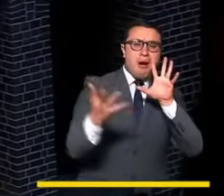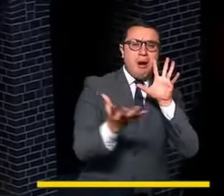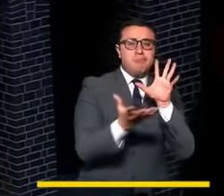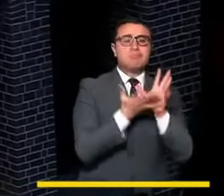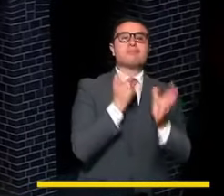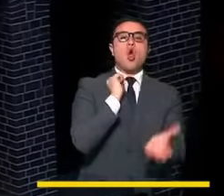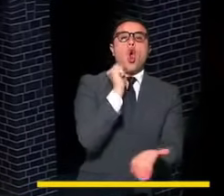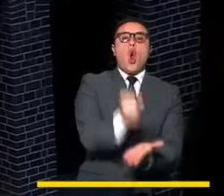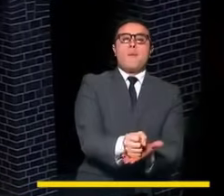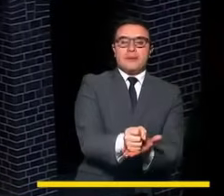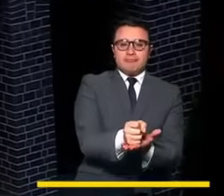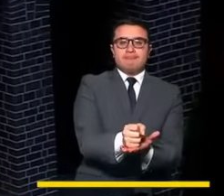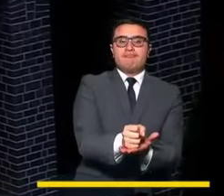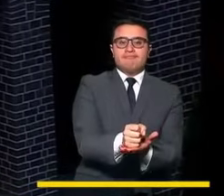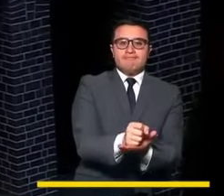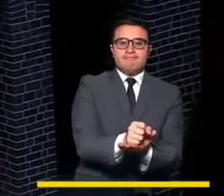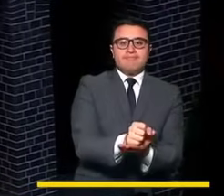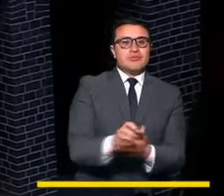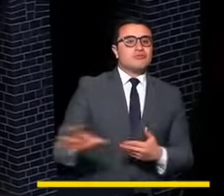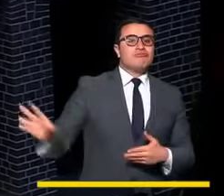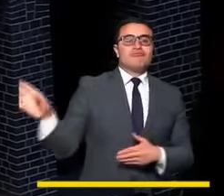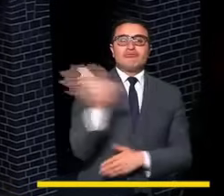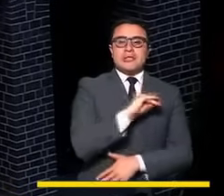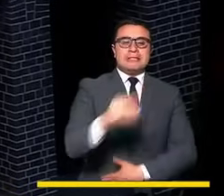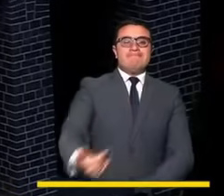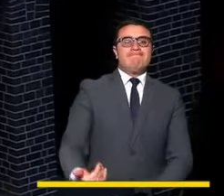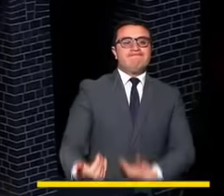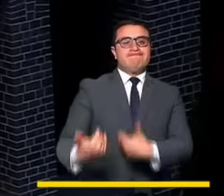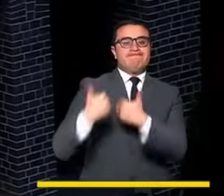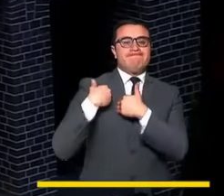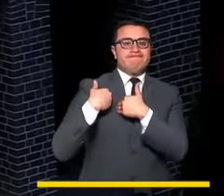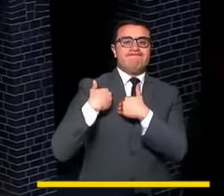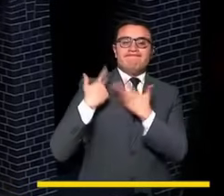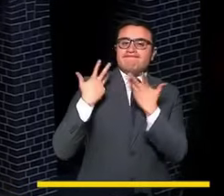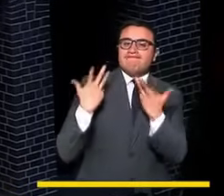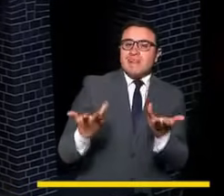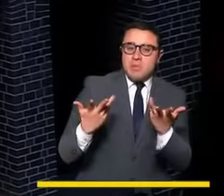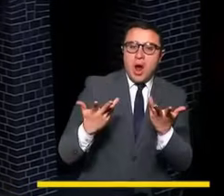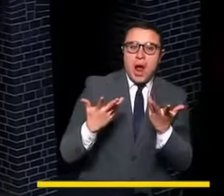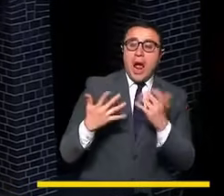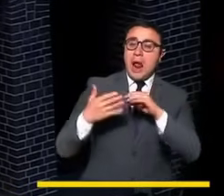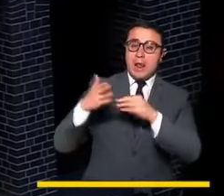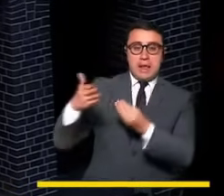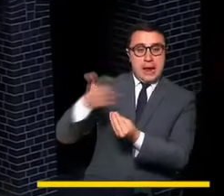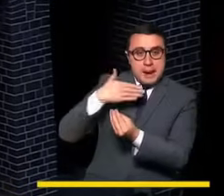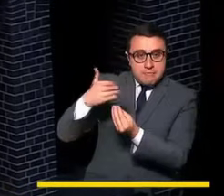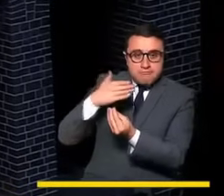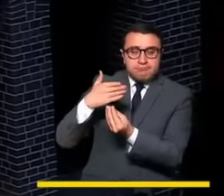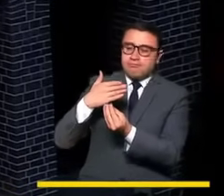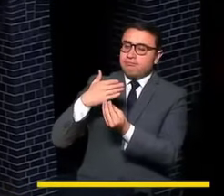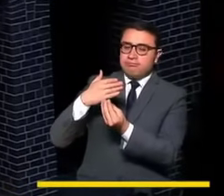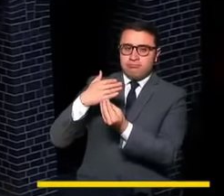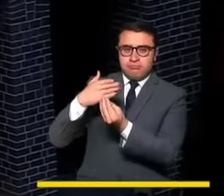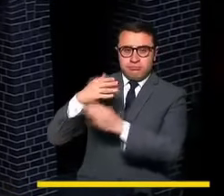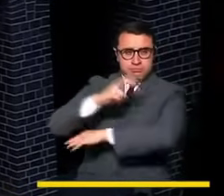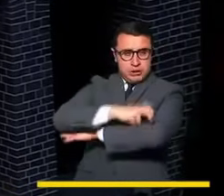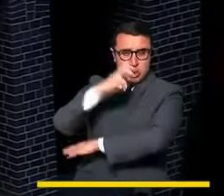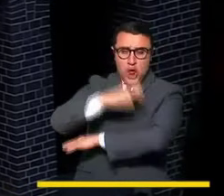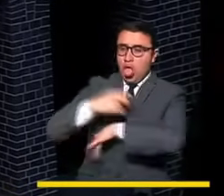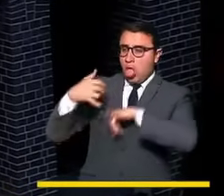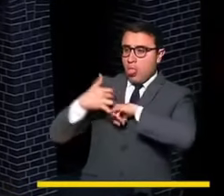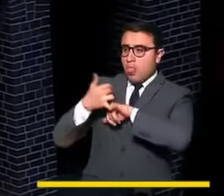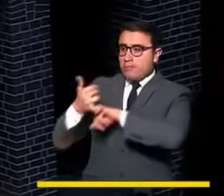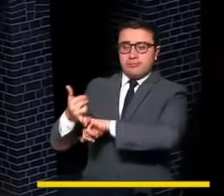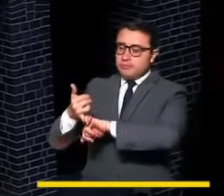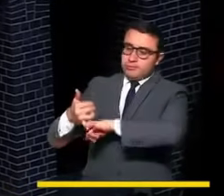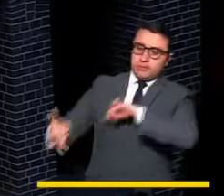por obligación, por imperativo categórico, que descarbonizarse. El costo de no descarbonizarse